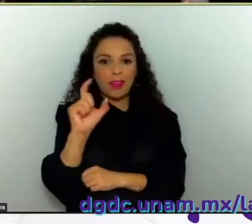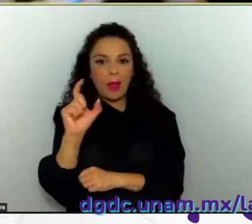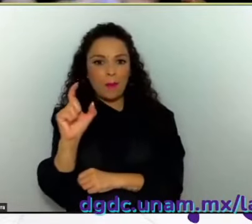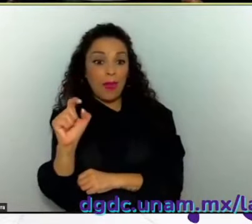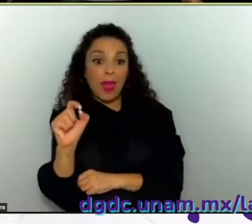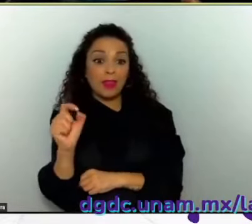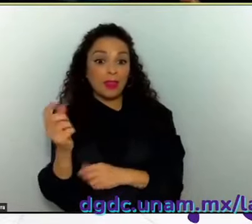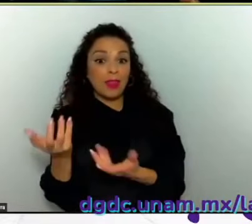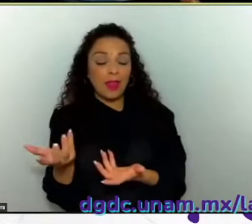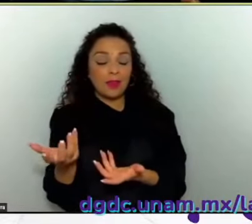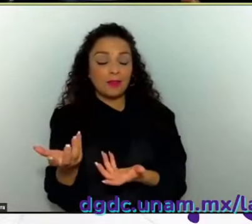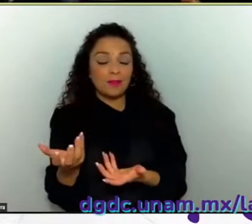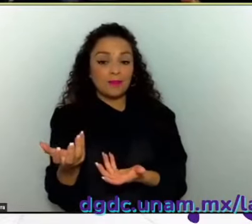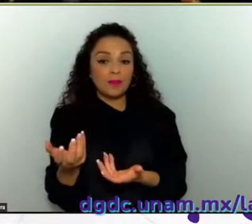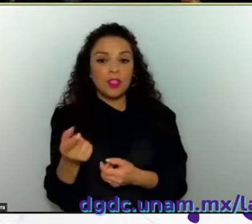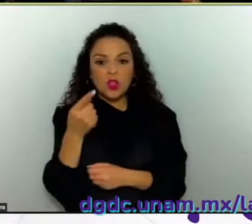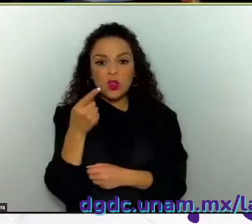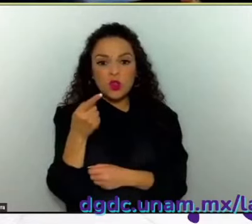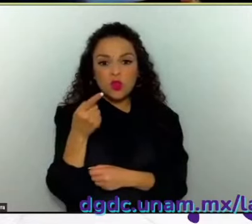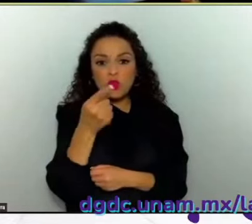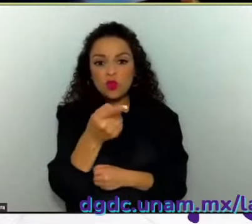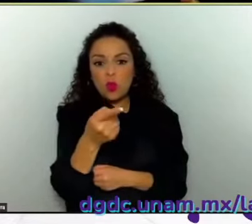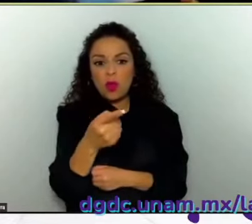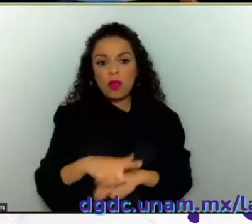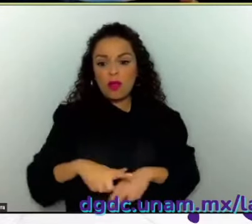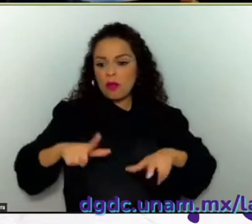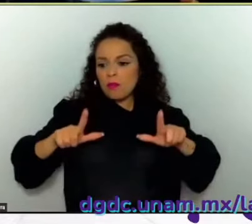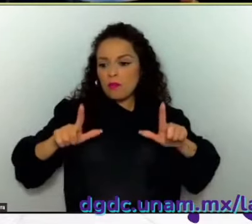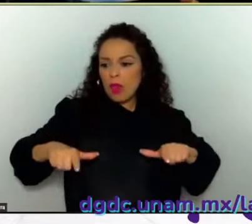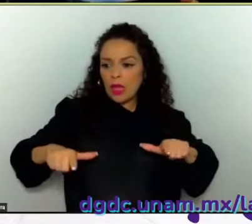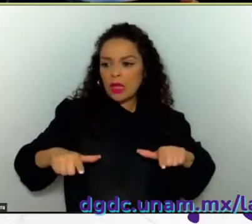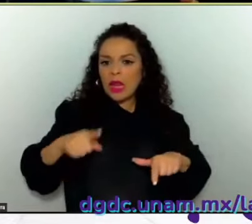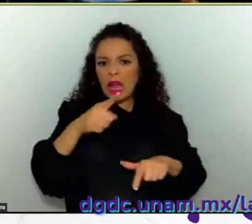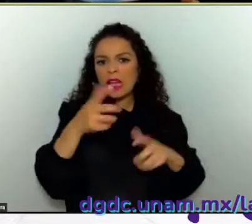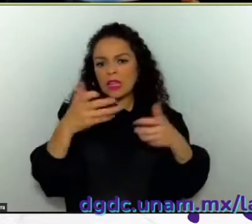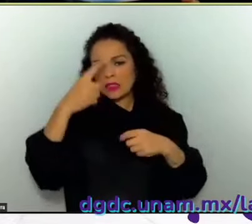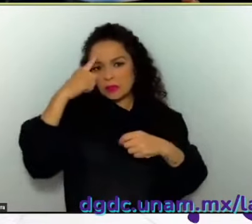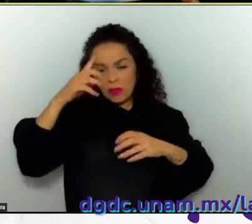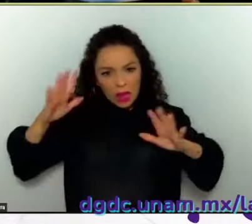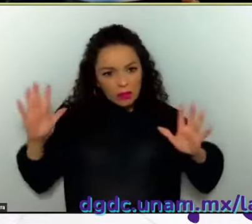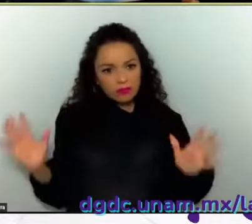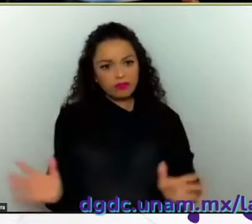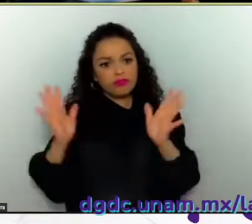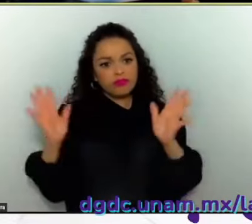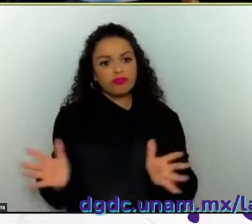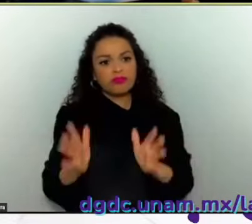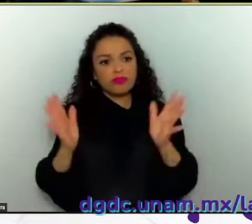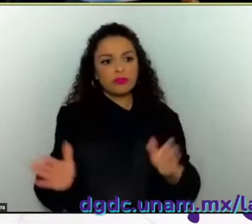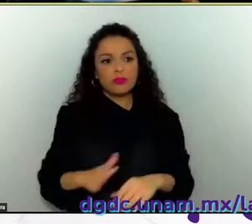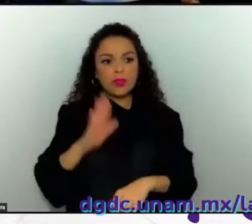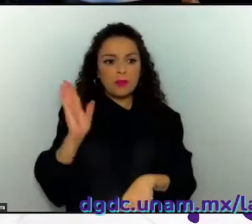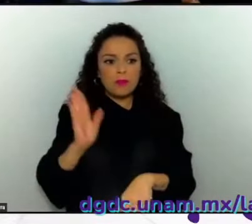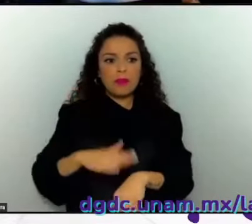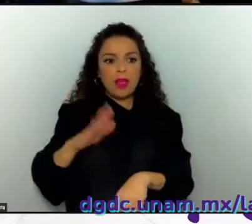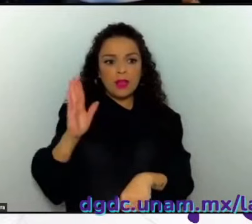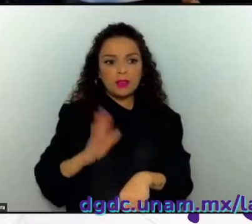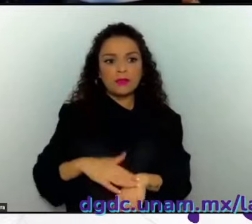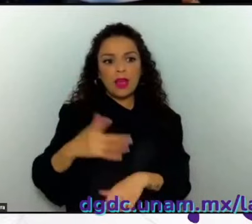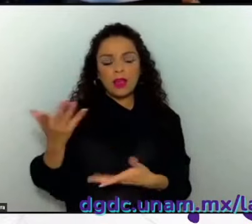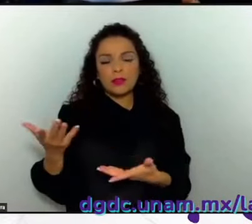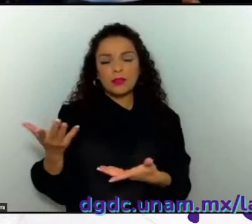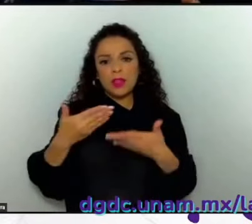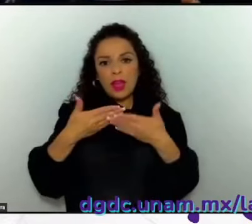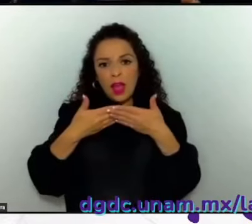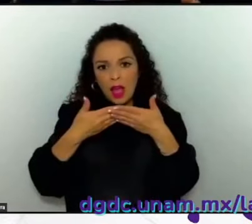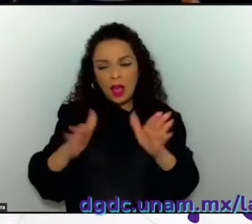tú desde tus plataformas para promover que haya más científicas? Wow. Es una pregunta a